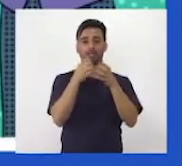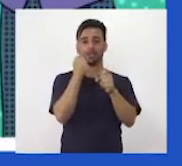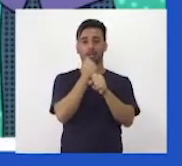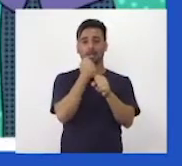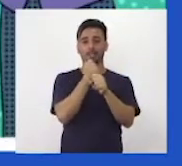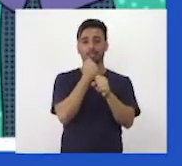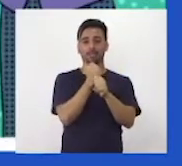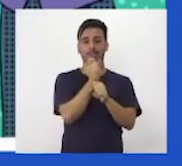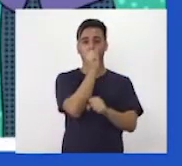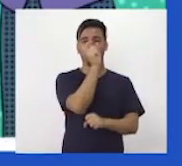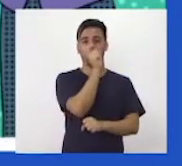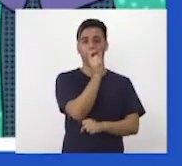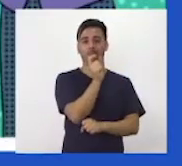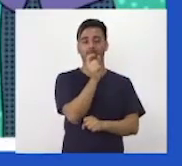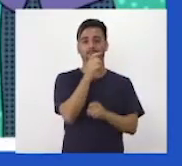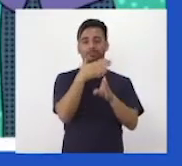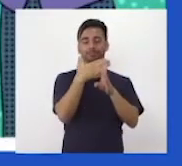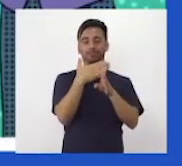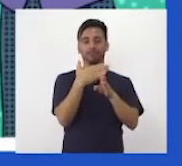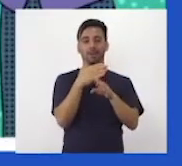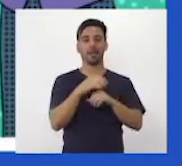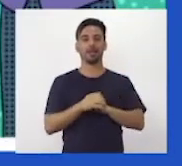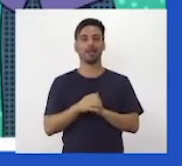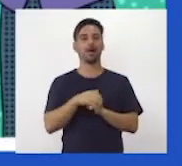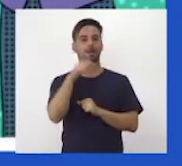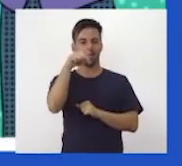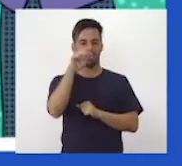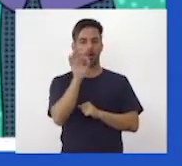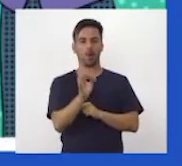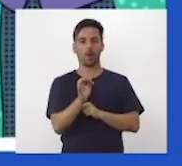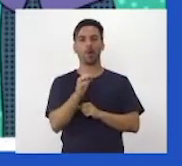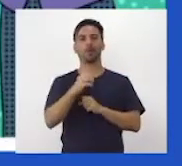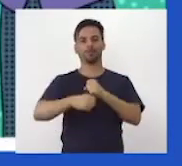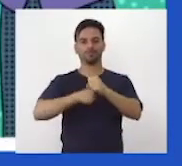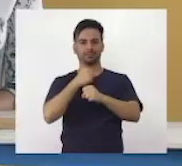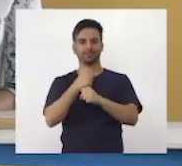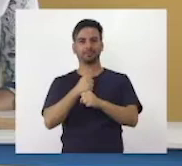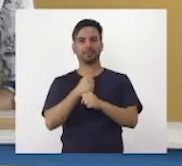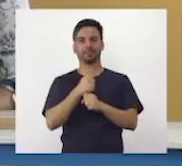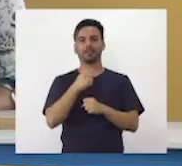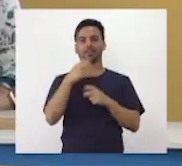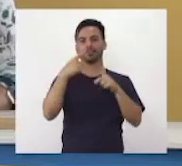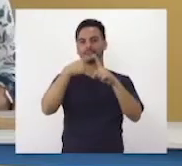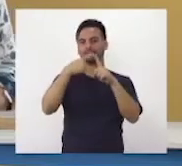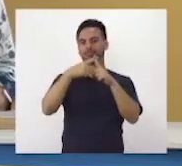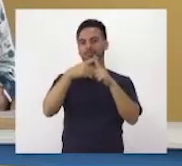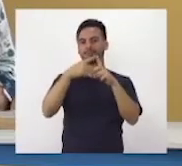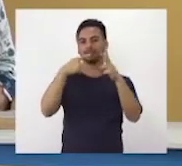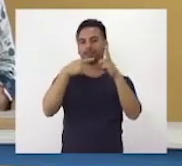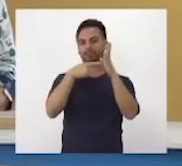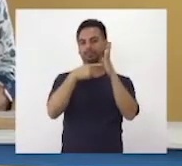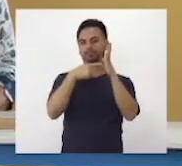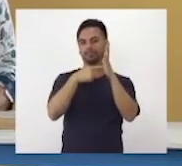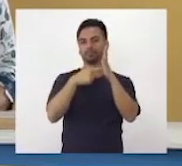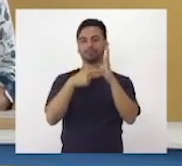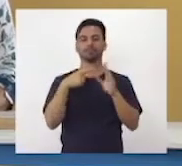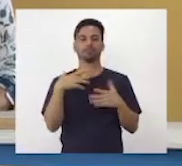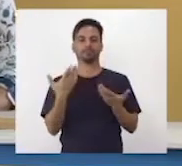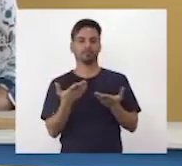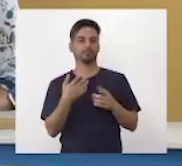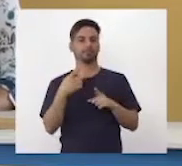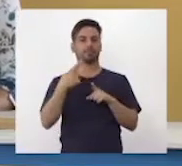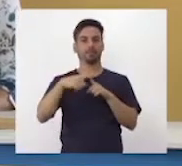hoy continuamos con las operaciones con monomios y polinomios. Hoy daremos paso a la